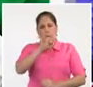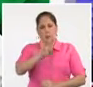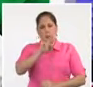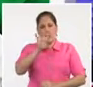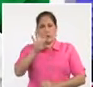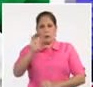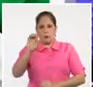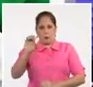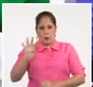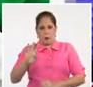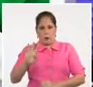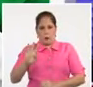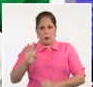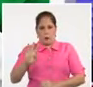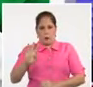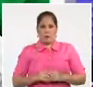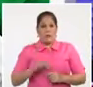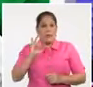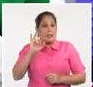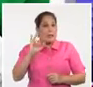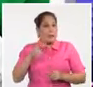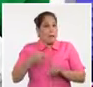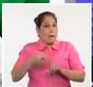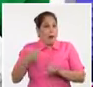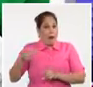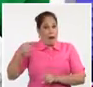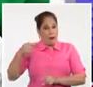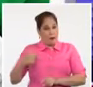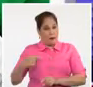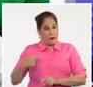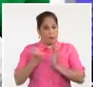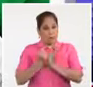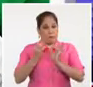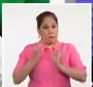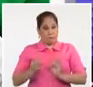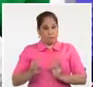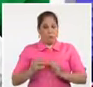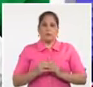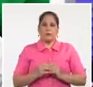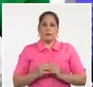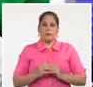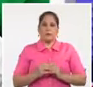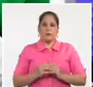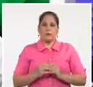2.904, incluso 7 diagnosticamos ayer, que ya es una cifra